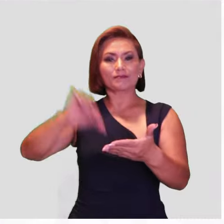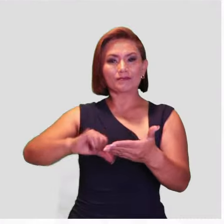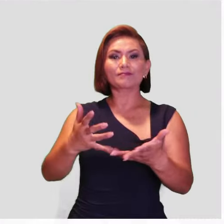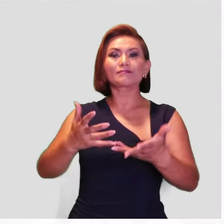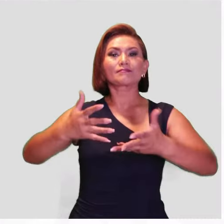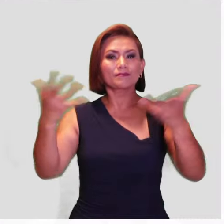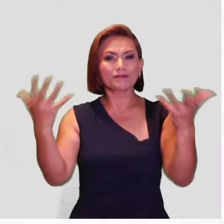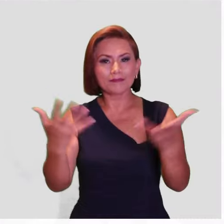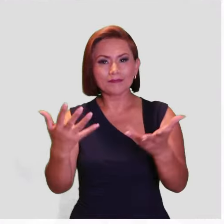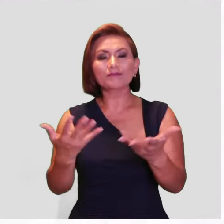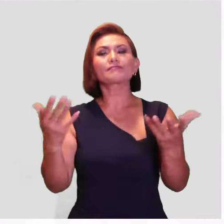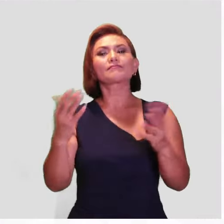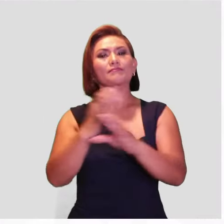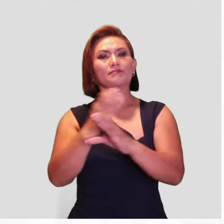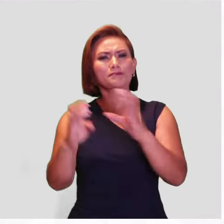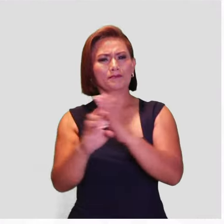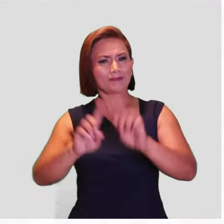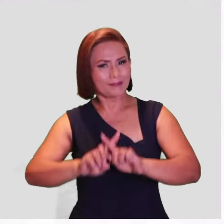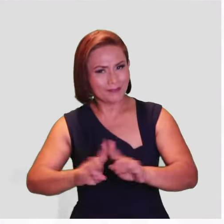hacer las cosas diferentes.